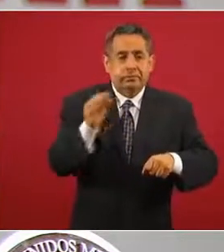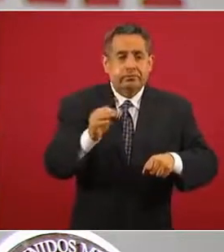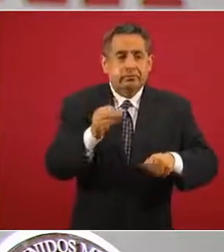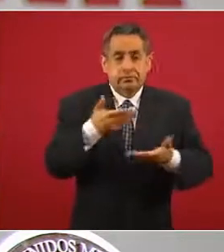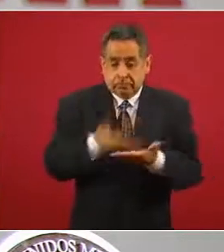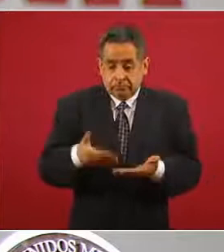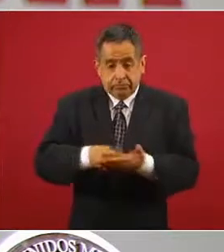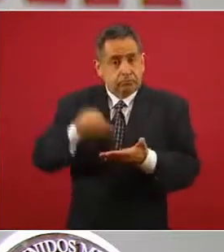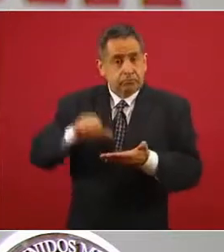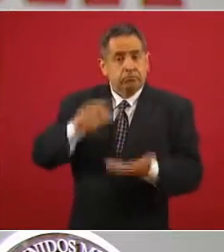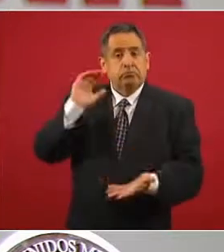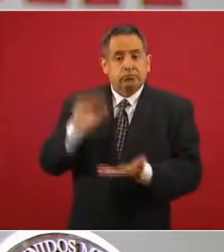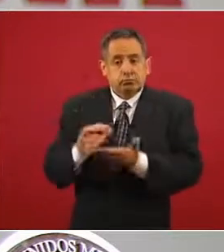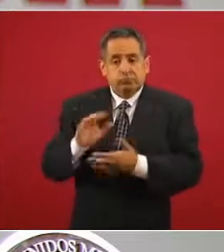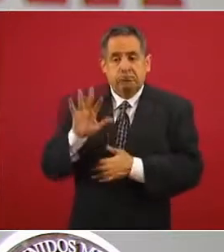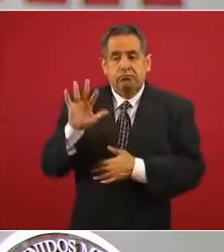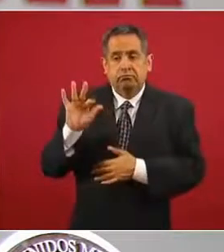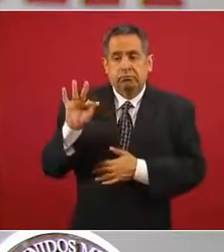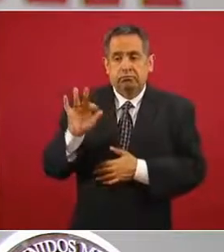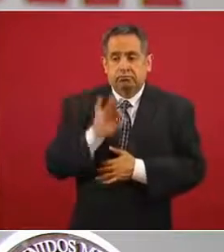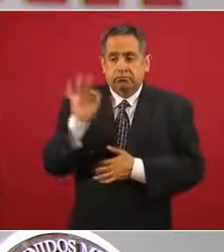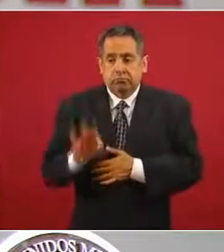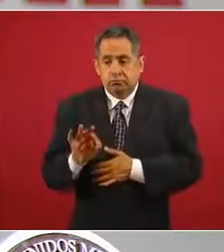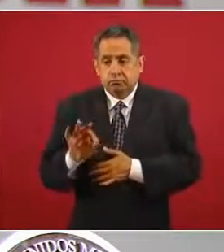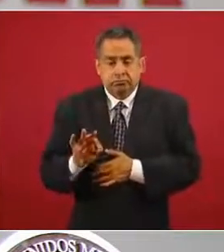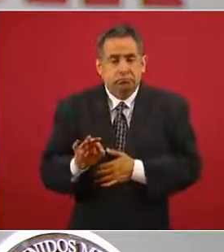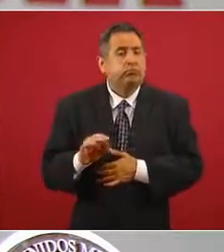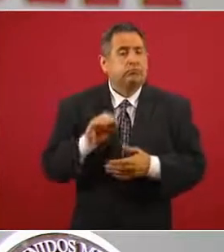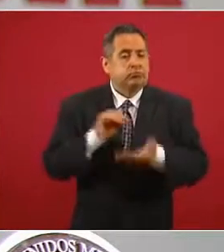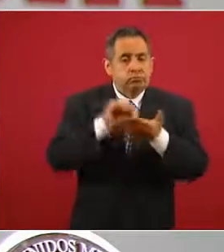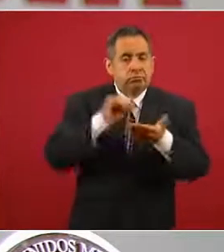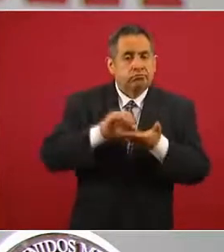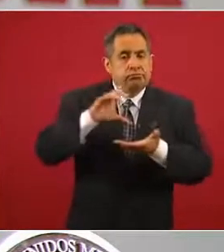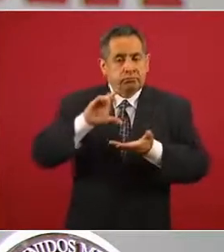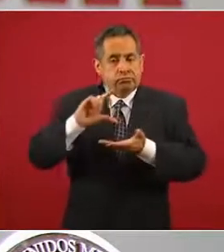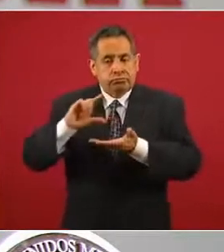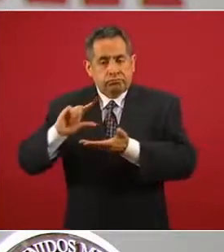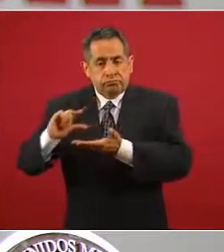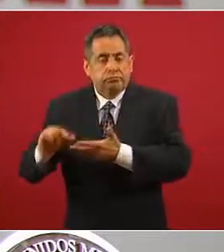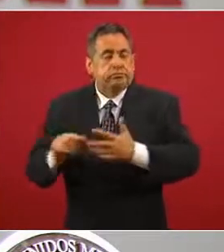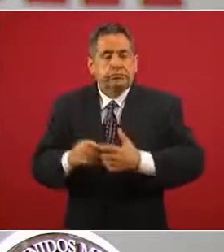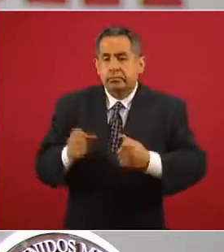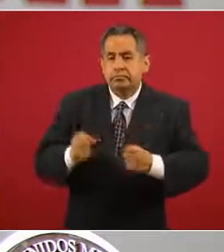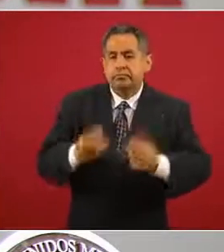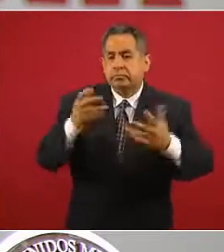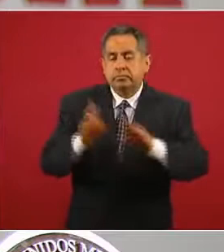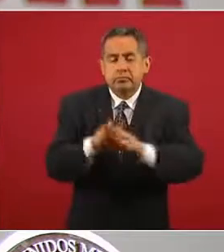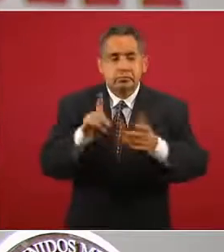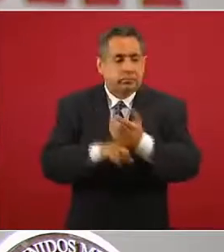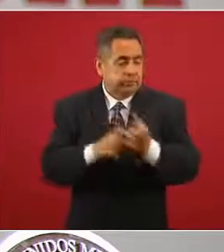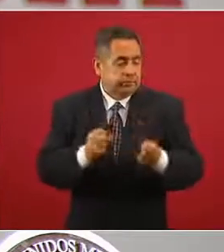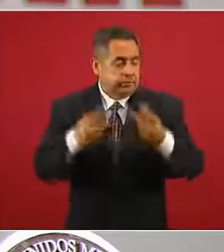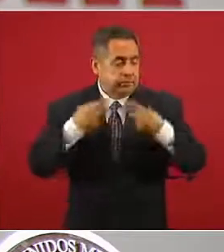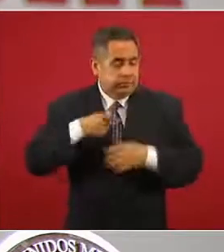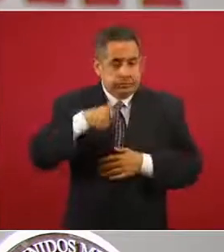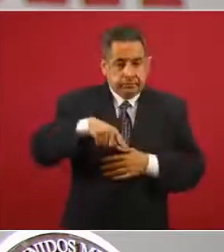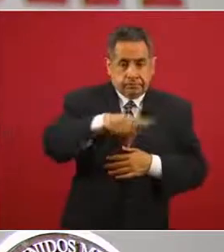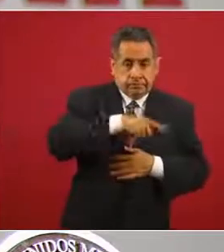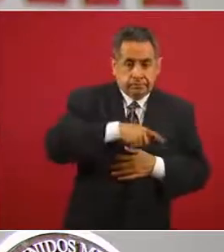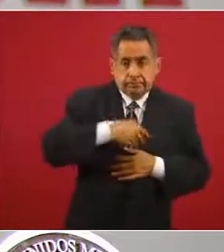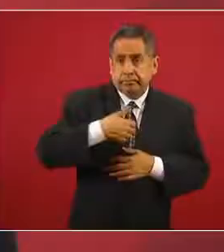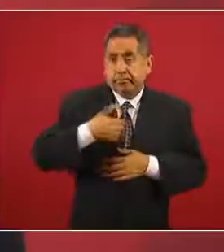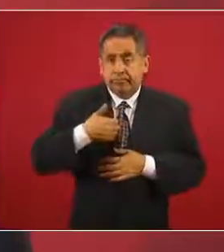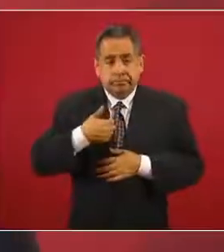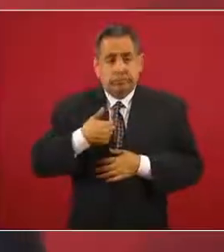40% y ha continuado en descenso. El número también de casos que se presentan en cada una de